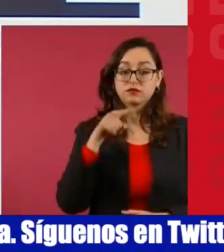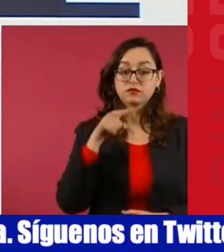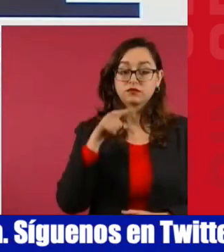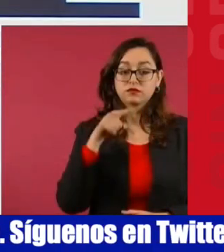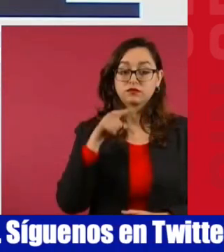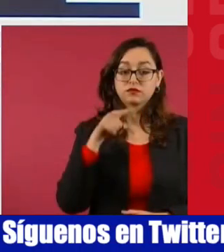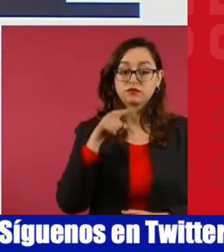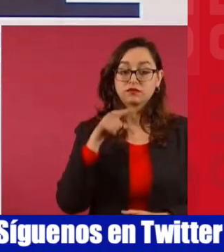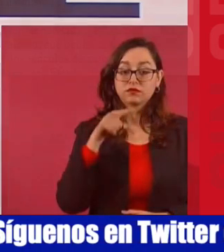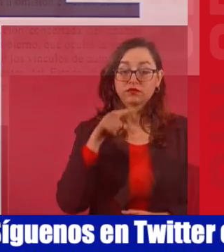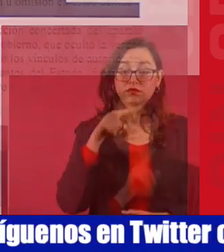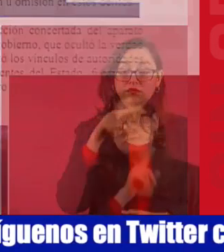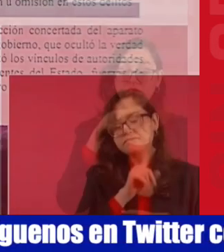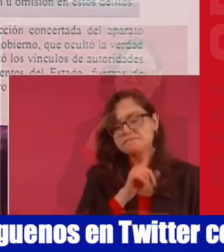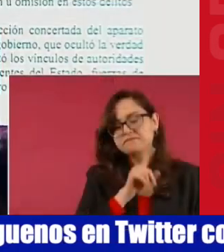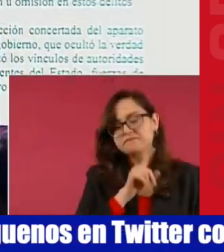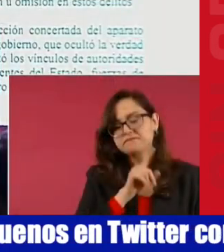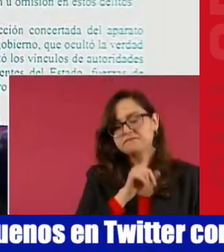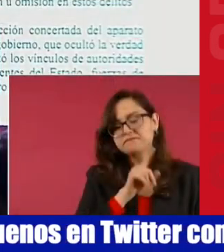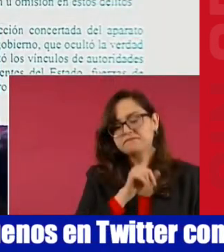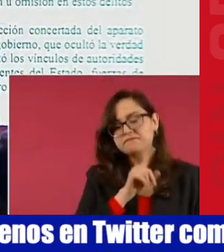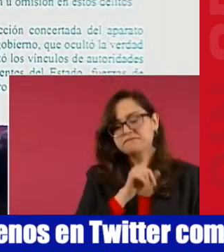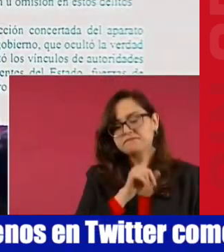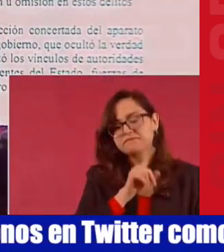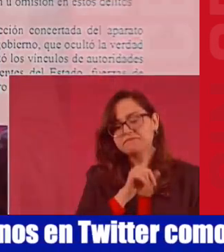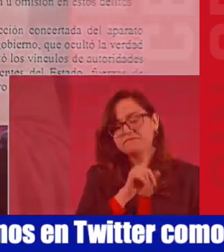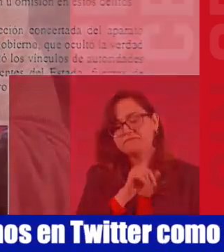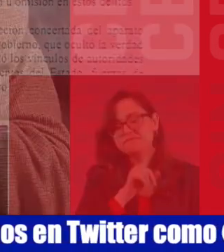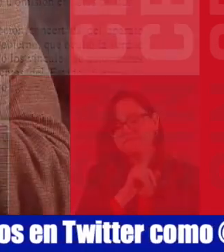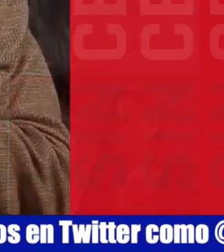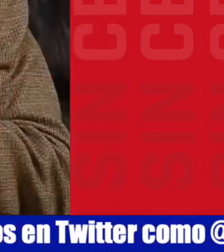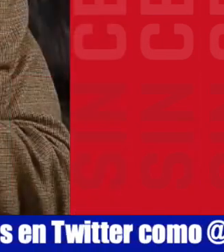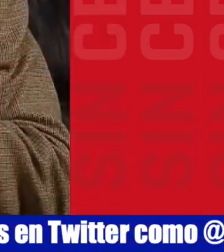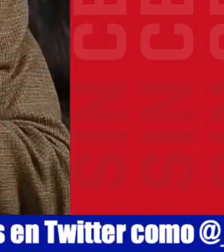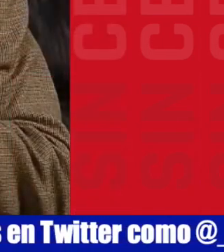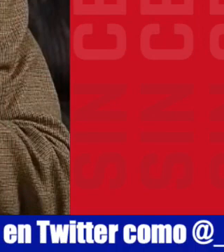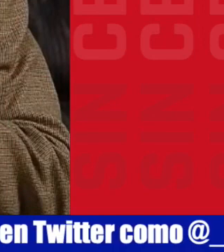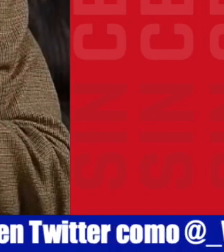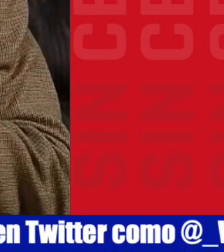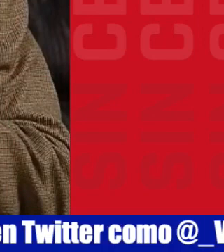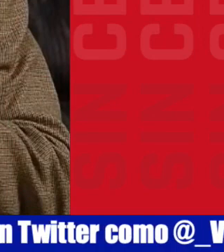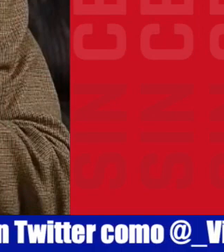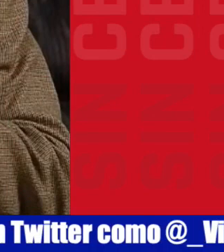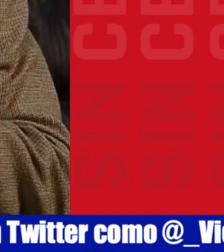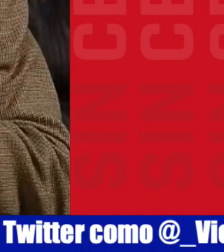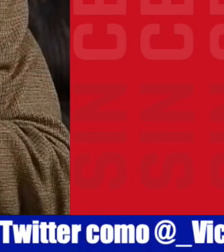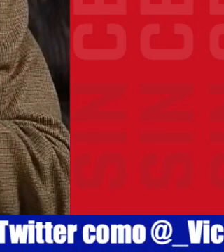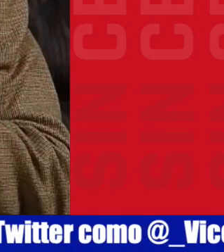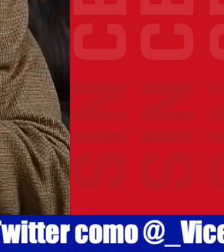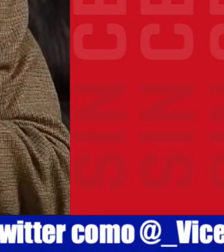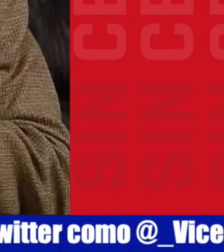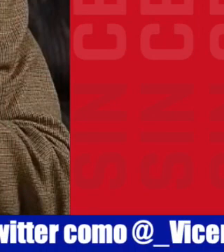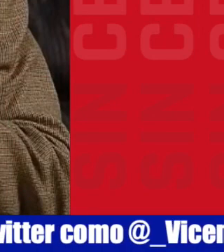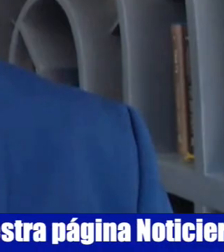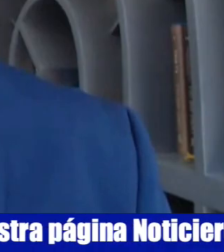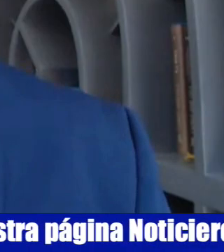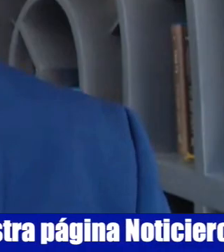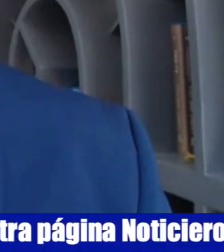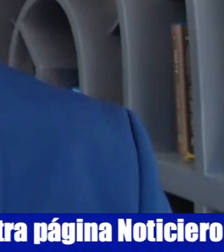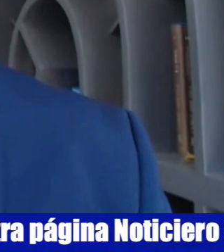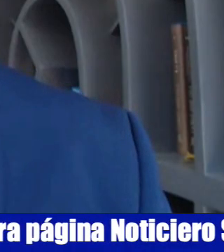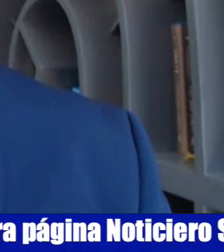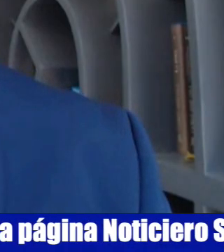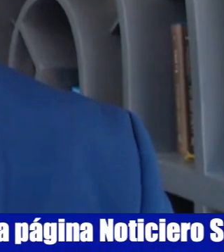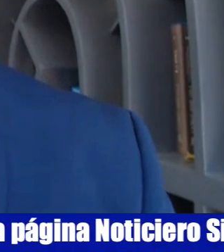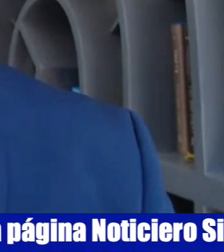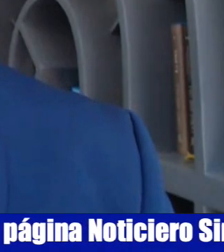cuestionamientos y bueno, pues no hay esta posibilidad de intercambio. El mismo presidente López Obrador le responde de